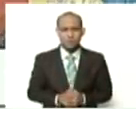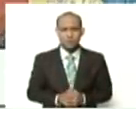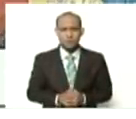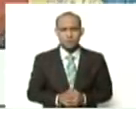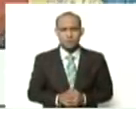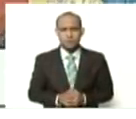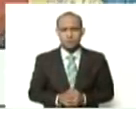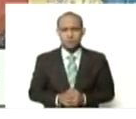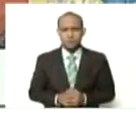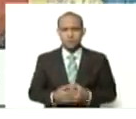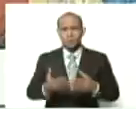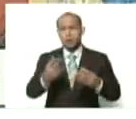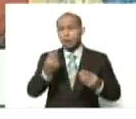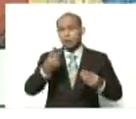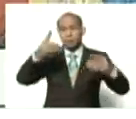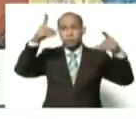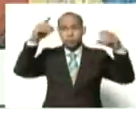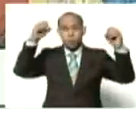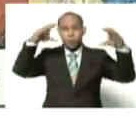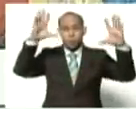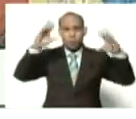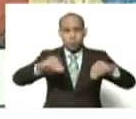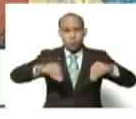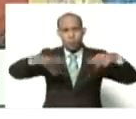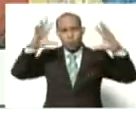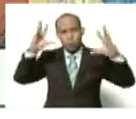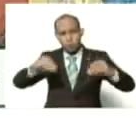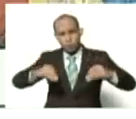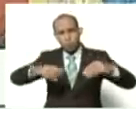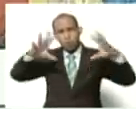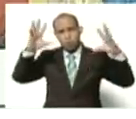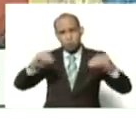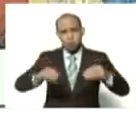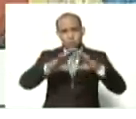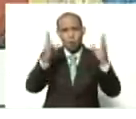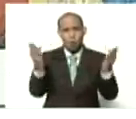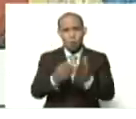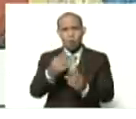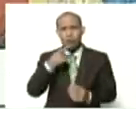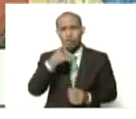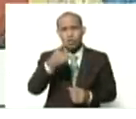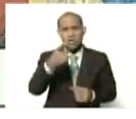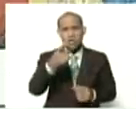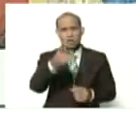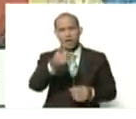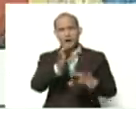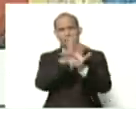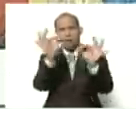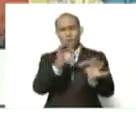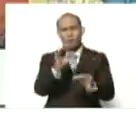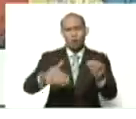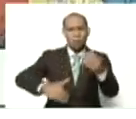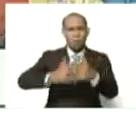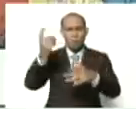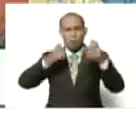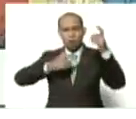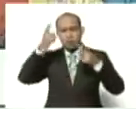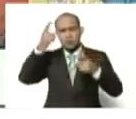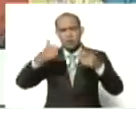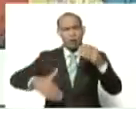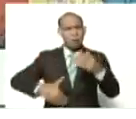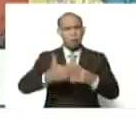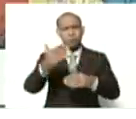de grandes apagones. Y en el mundo decían, culpa del modelo chavista, culpa del